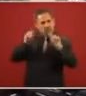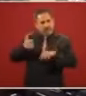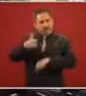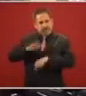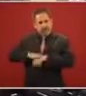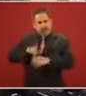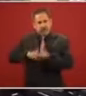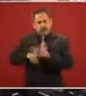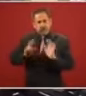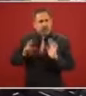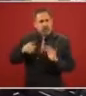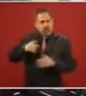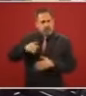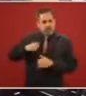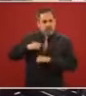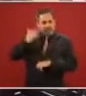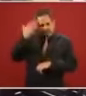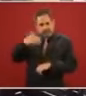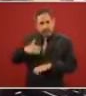administrador público.